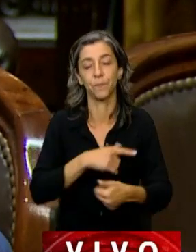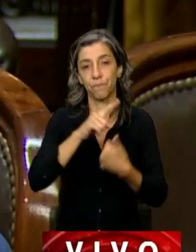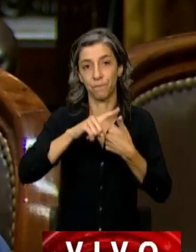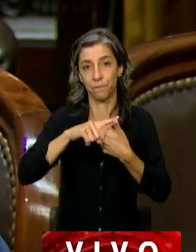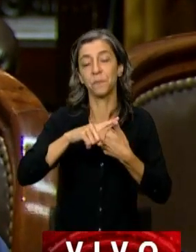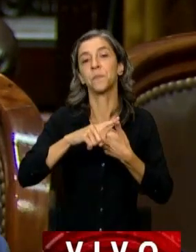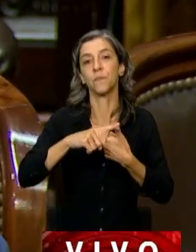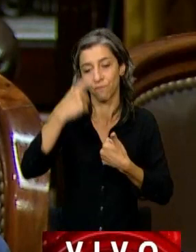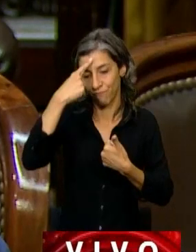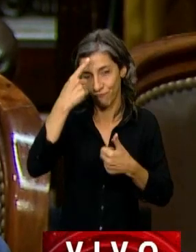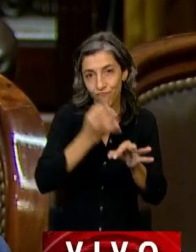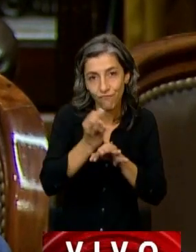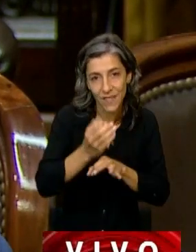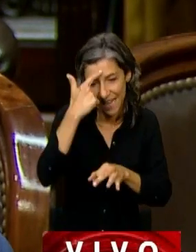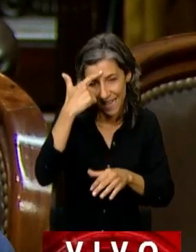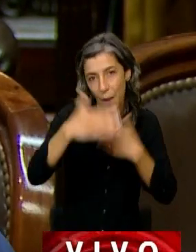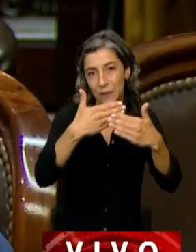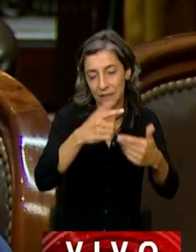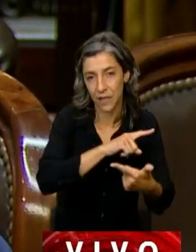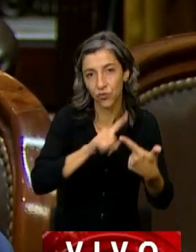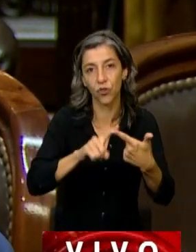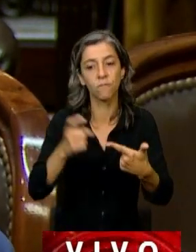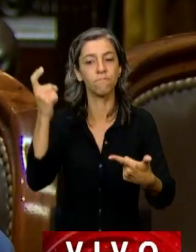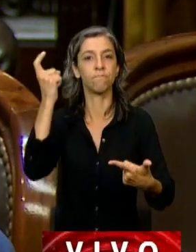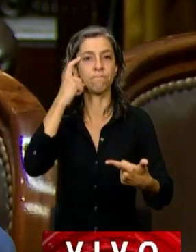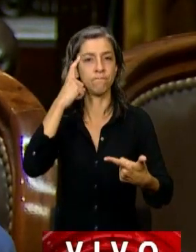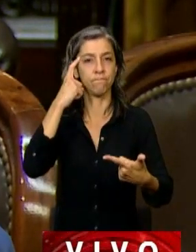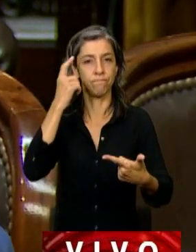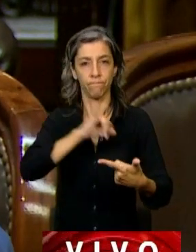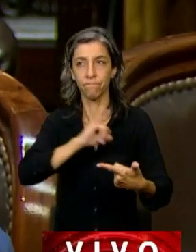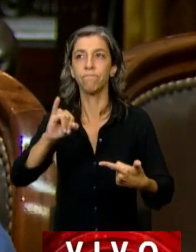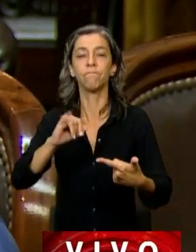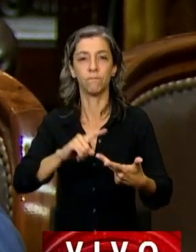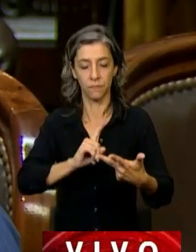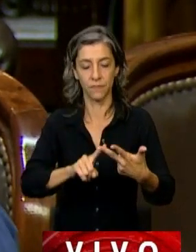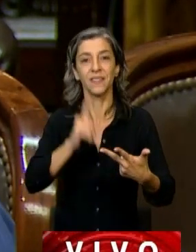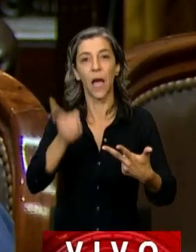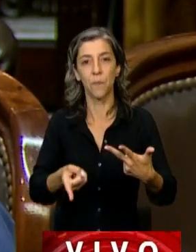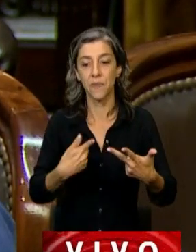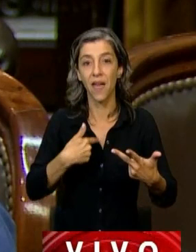capacitaciones, concientización y la reserva de identidad del denunciante.